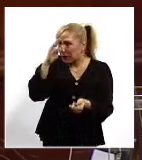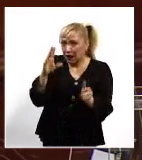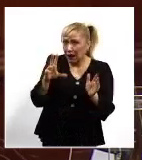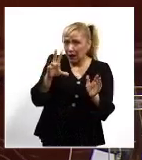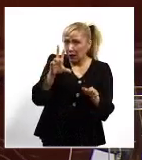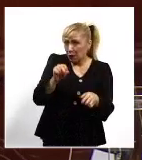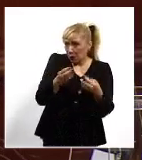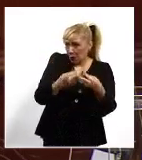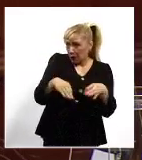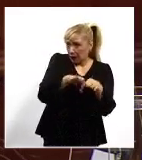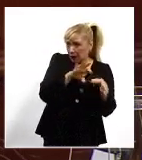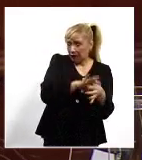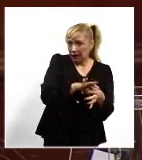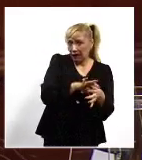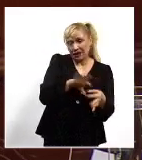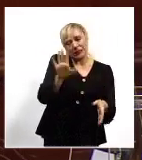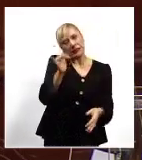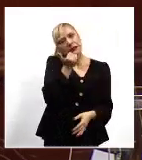parece muy